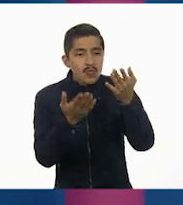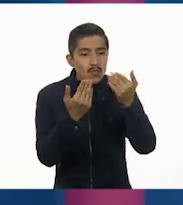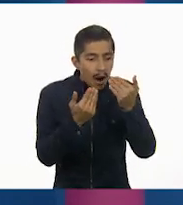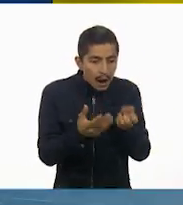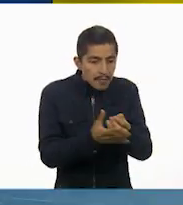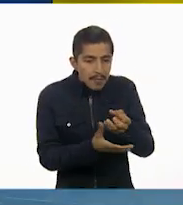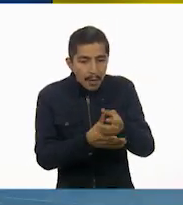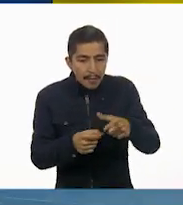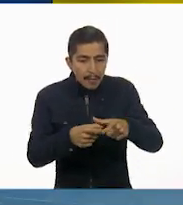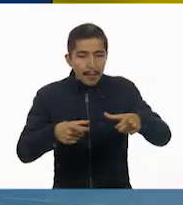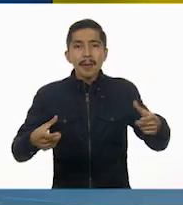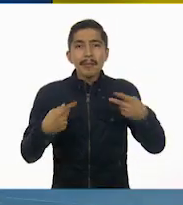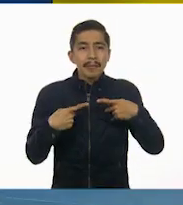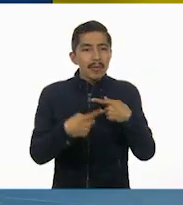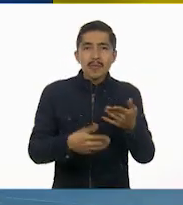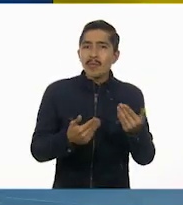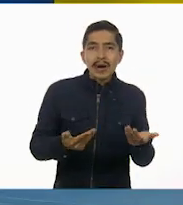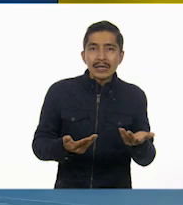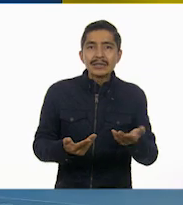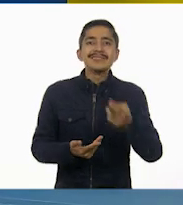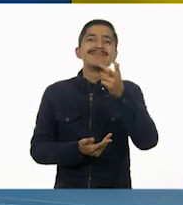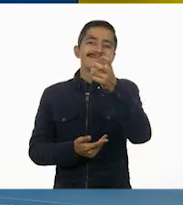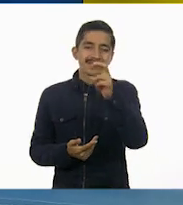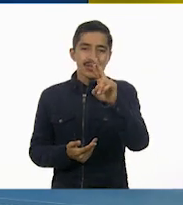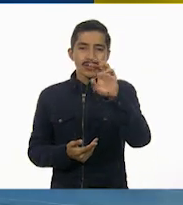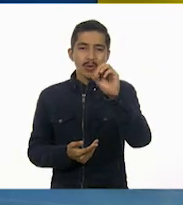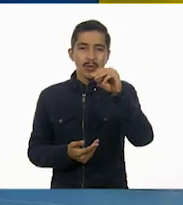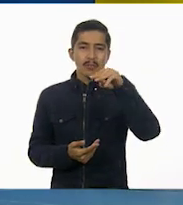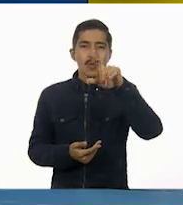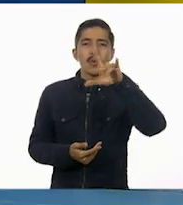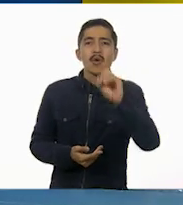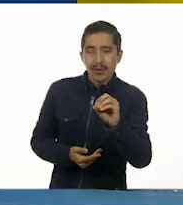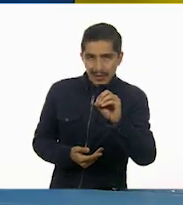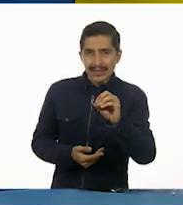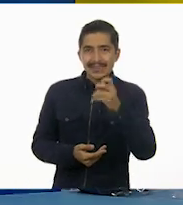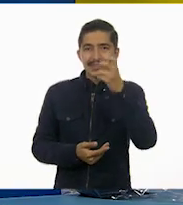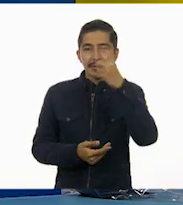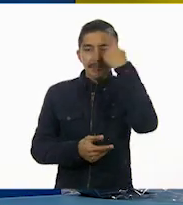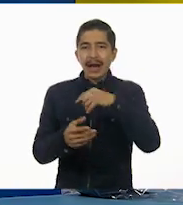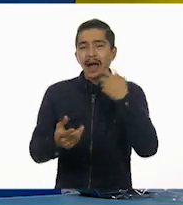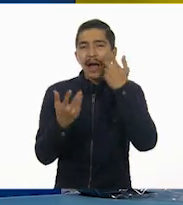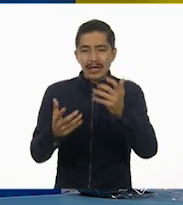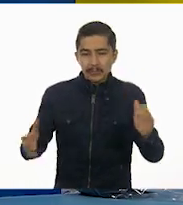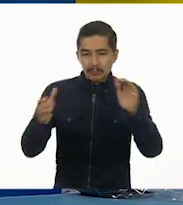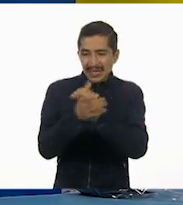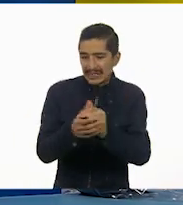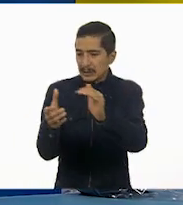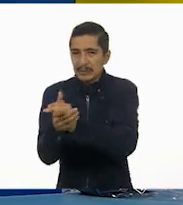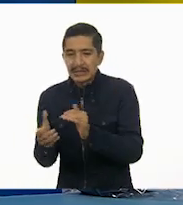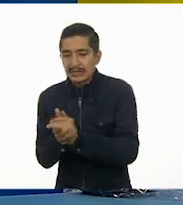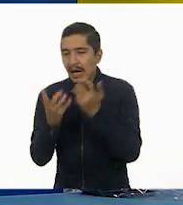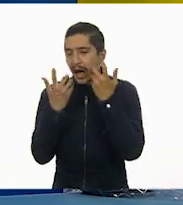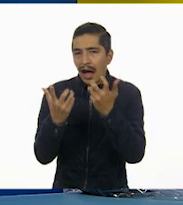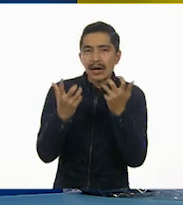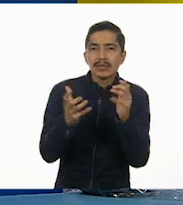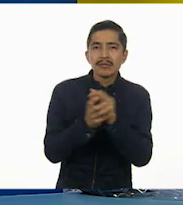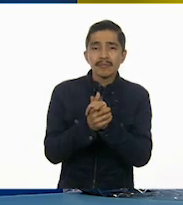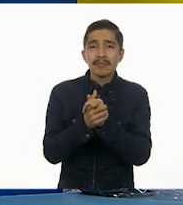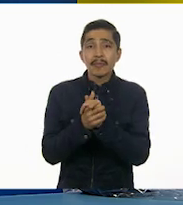esperanzas. Por eso, Rómulo hizo lo posible para garantizar matrimonios. Y en consecuencia,